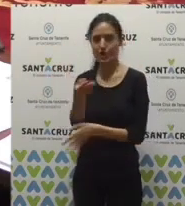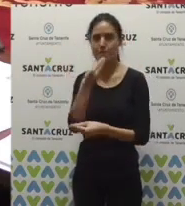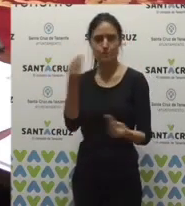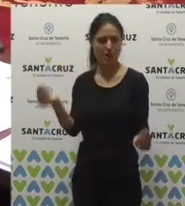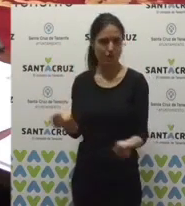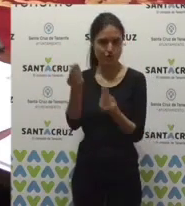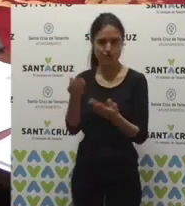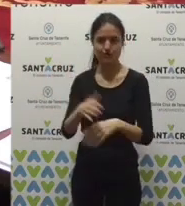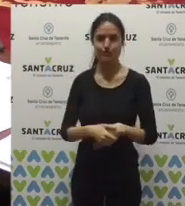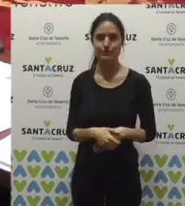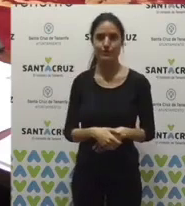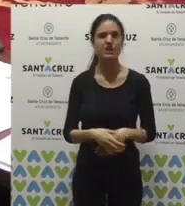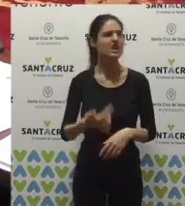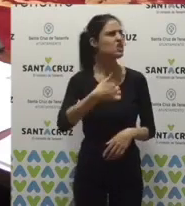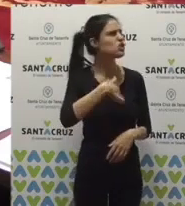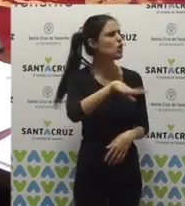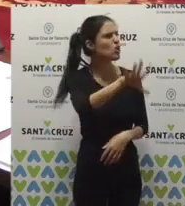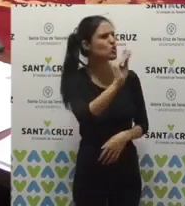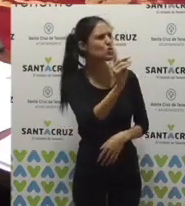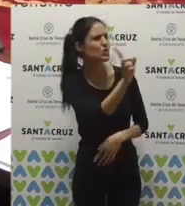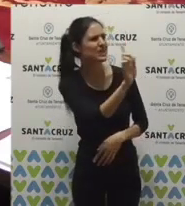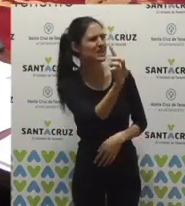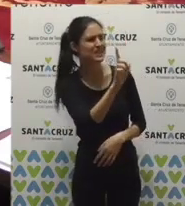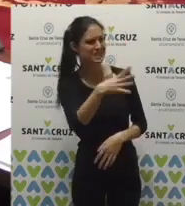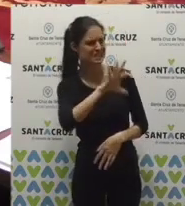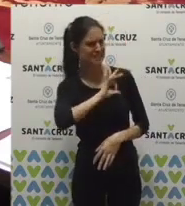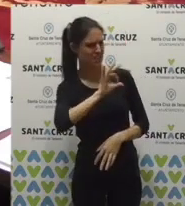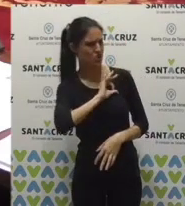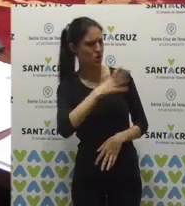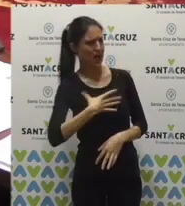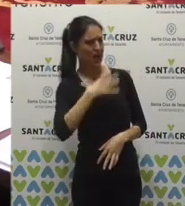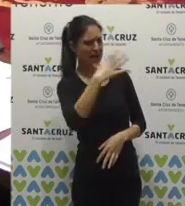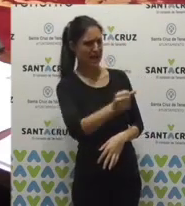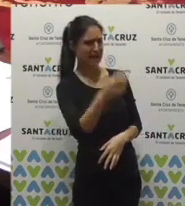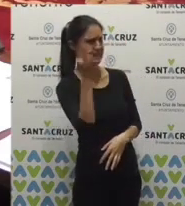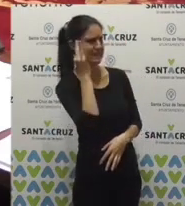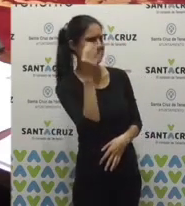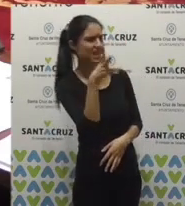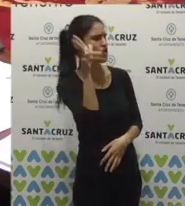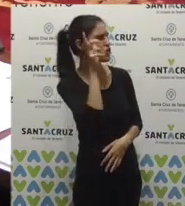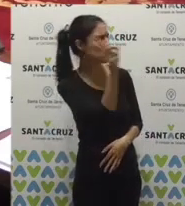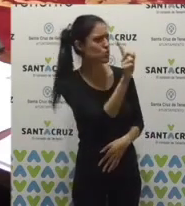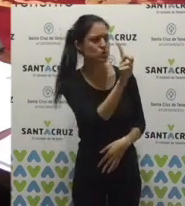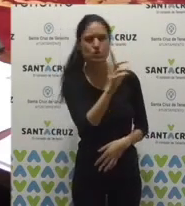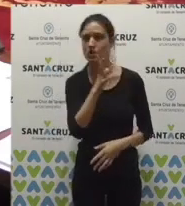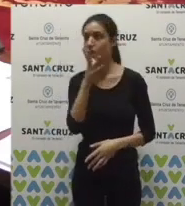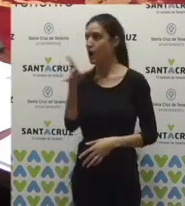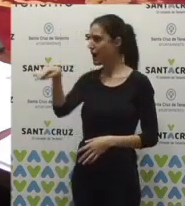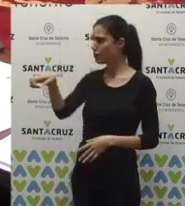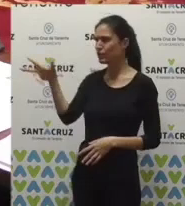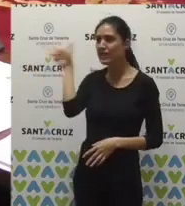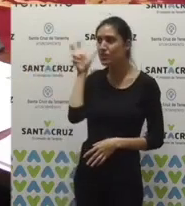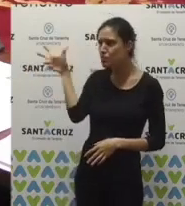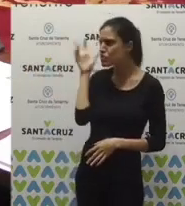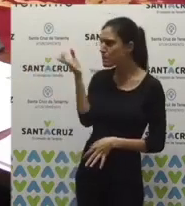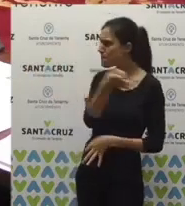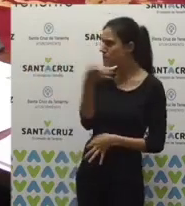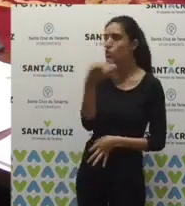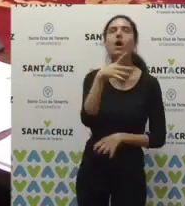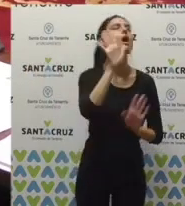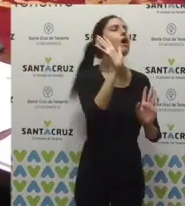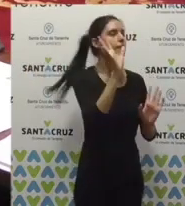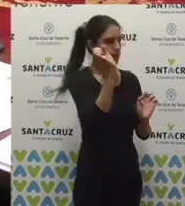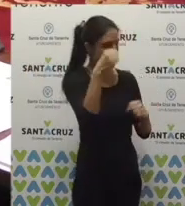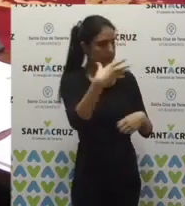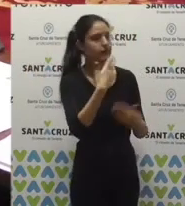he entendido señor alcaldesa lo que he dicho se lo oí entrecortado que se le escucha a usted perfectamente vale